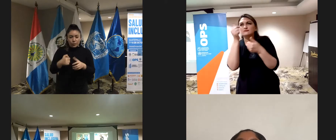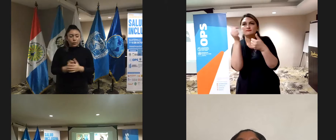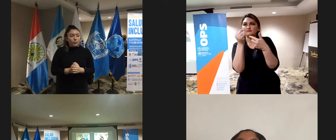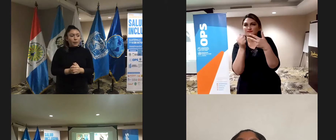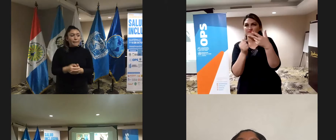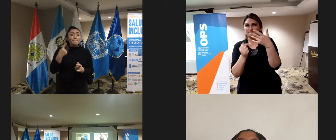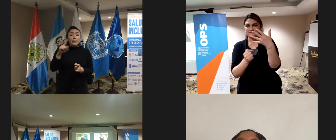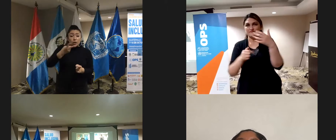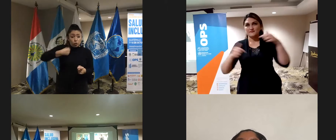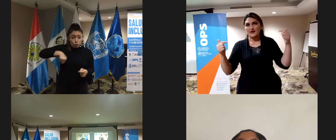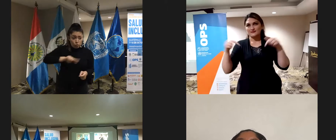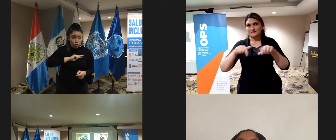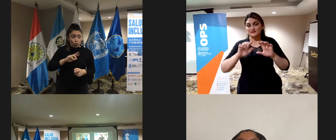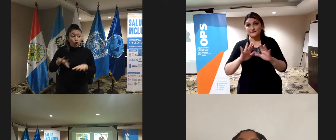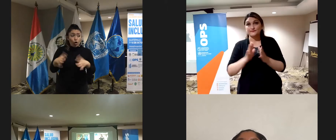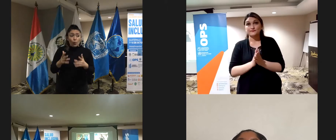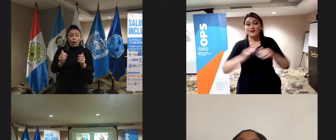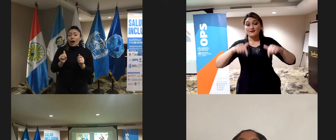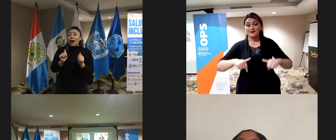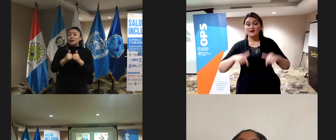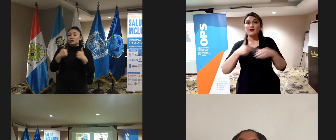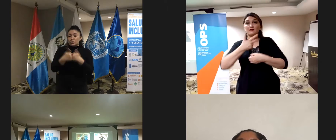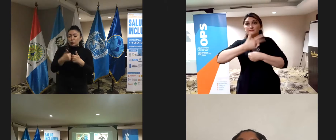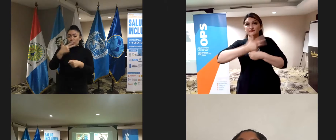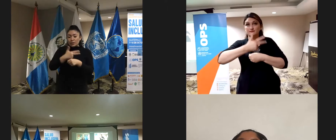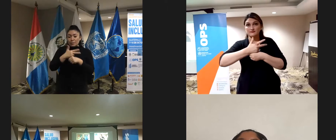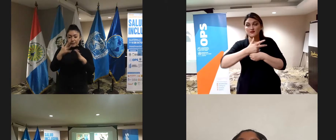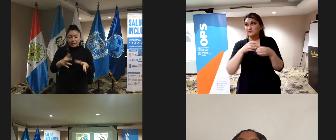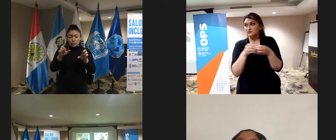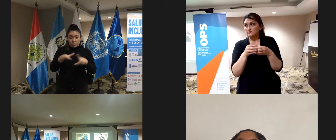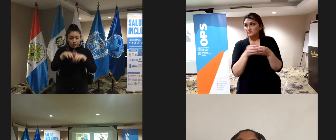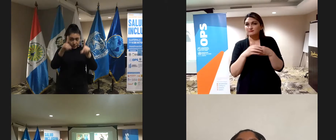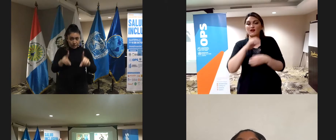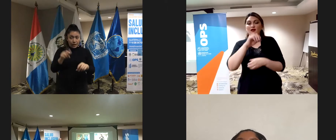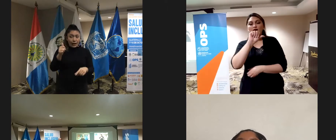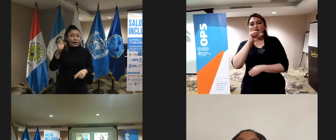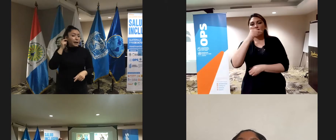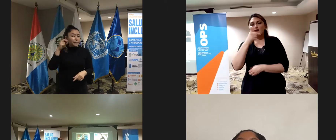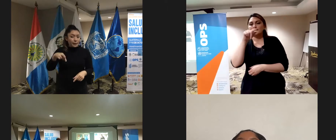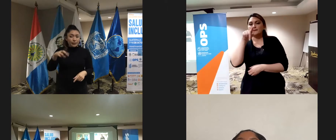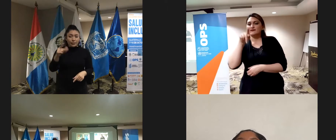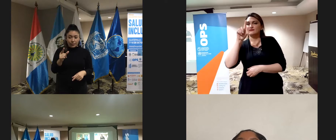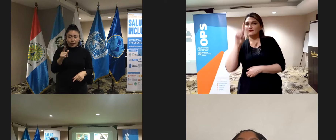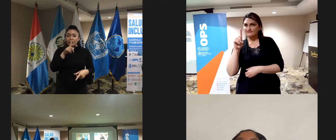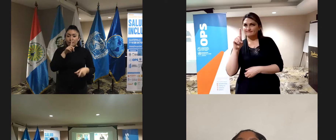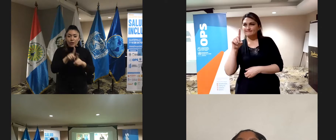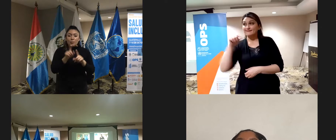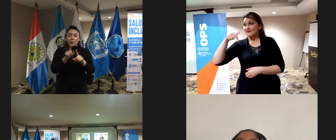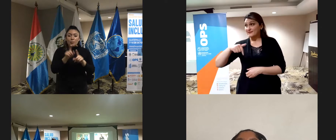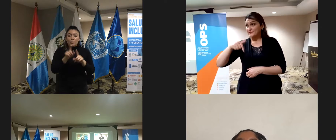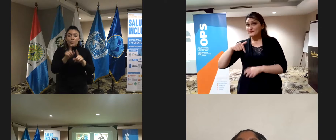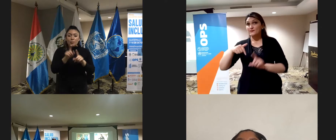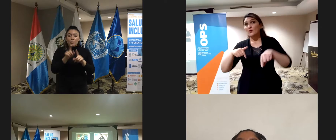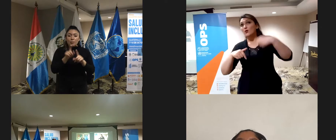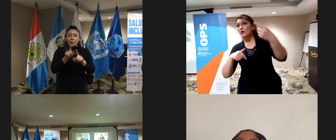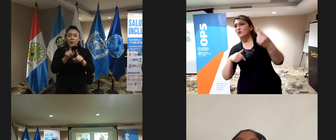Para nosotros, como Asociación Guatemalteca de Personas con Discapacidad, AGPD, Manuel Todd, y al igual que el resto